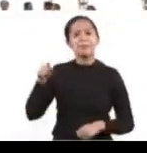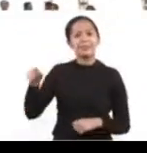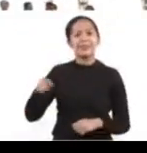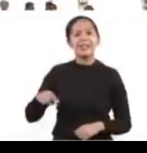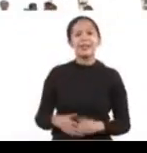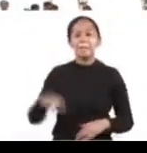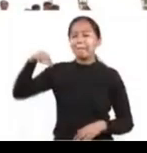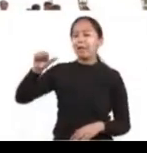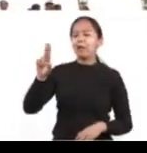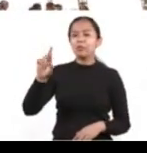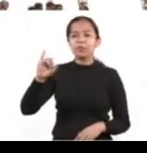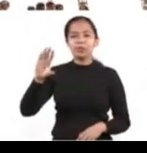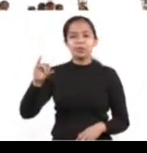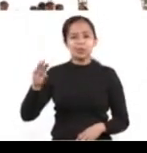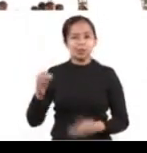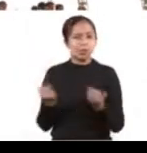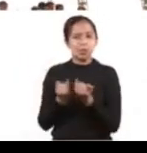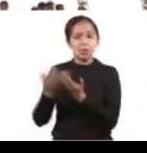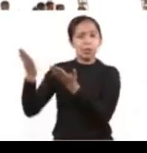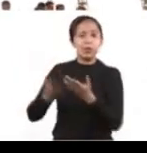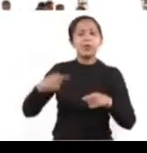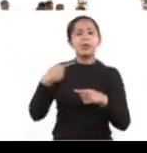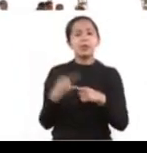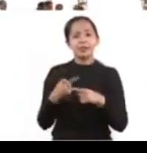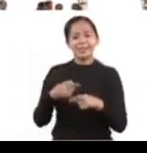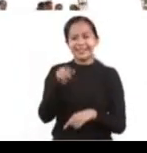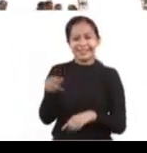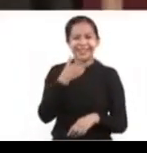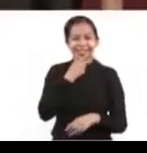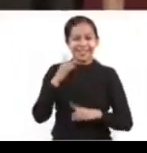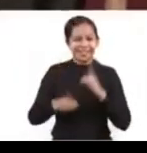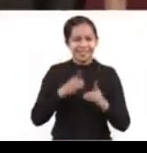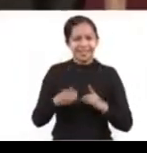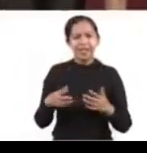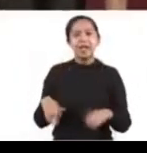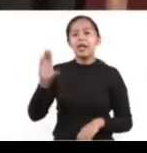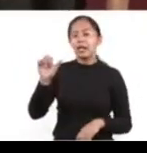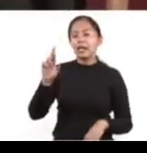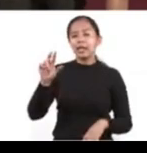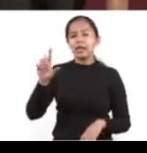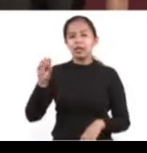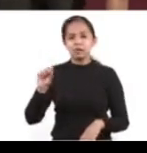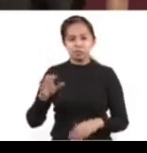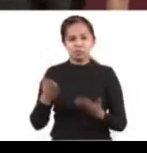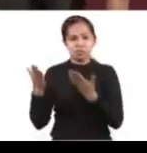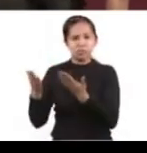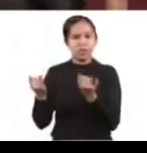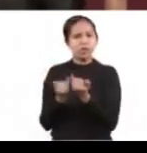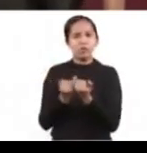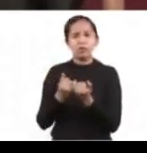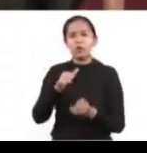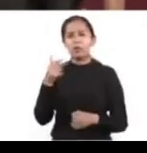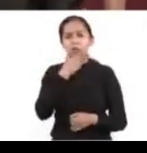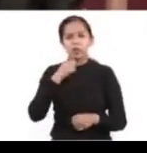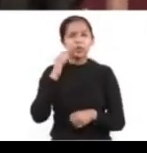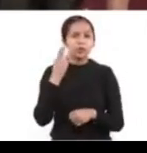Sulaimán. Nos honra con su presencia el empresario y promotor deportivo Carlos Bremer, así como el presidente de la Comisión de Box